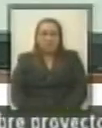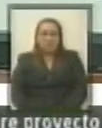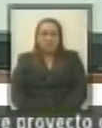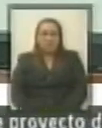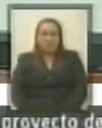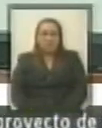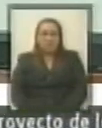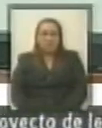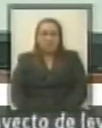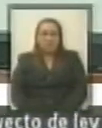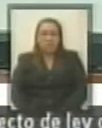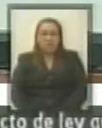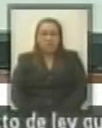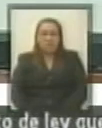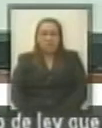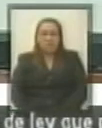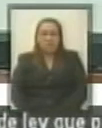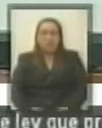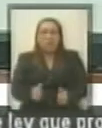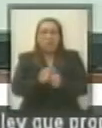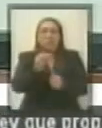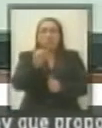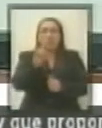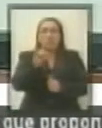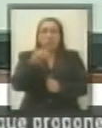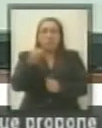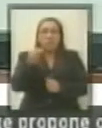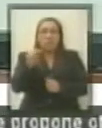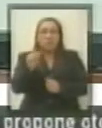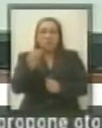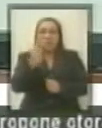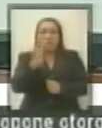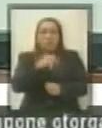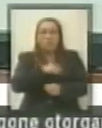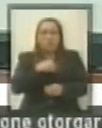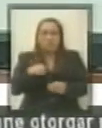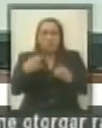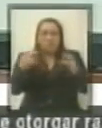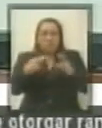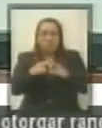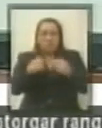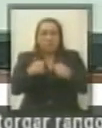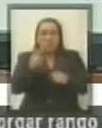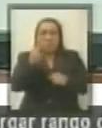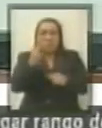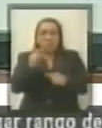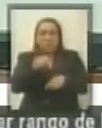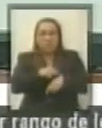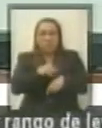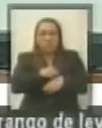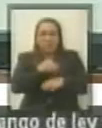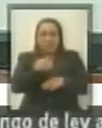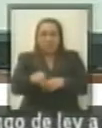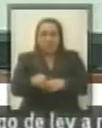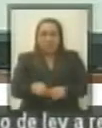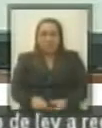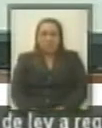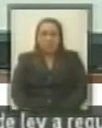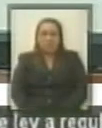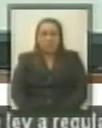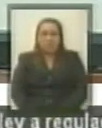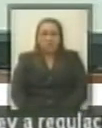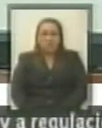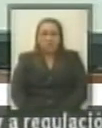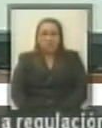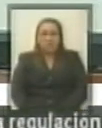SUNAS, es integrado por 4 miembros, encontrándose vacante una plaza. En este momento se encuentra